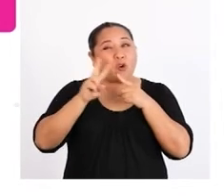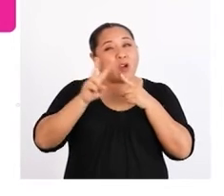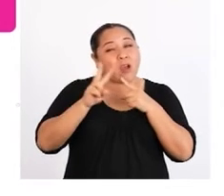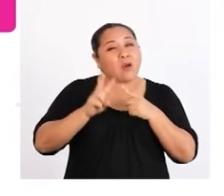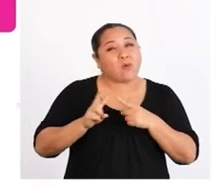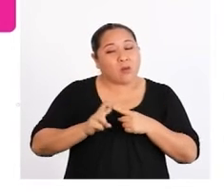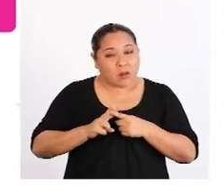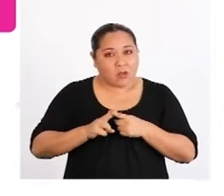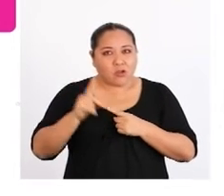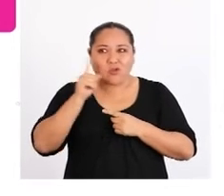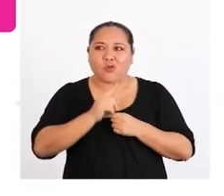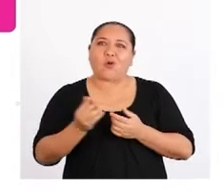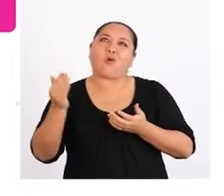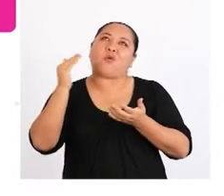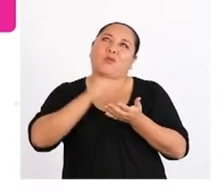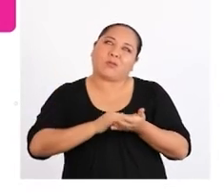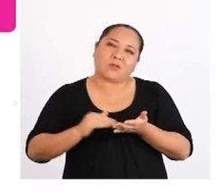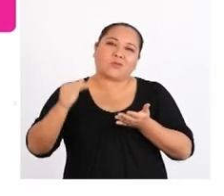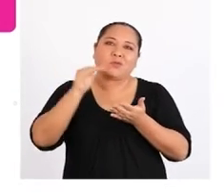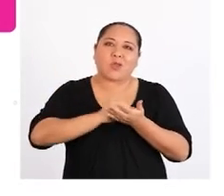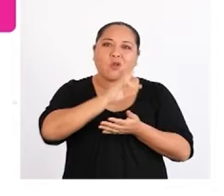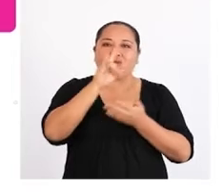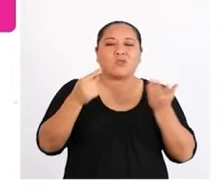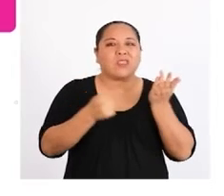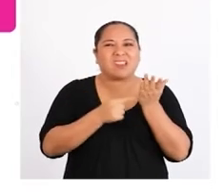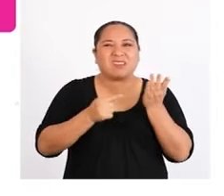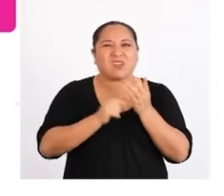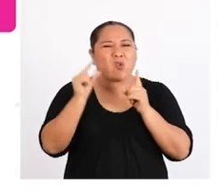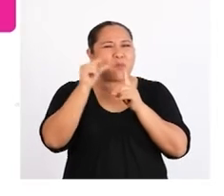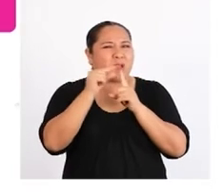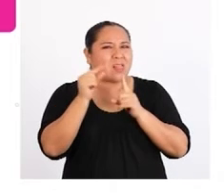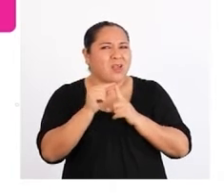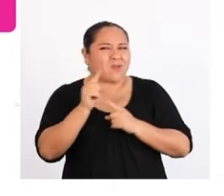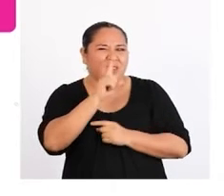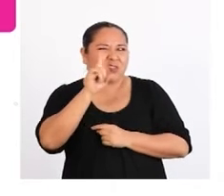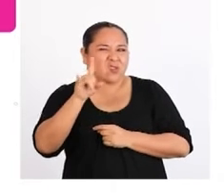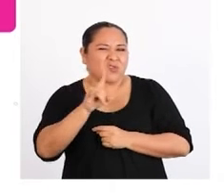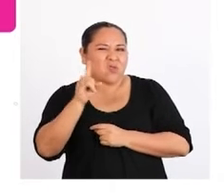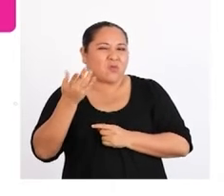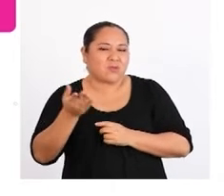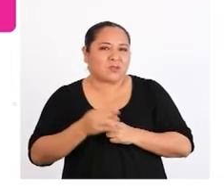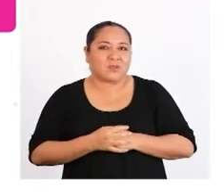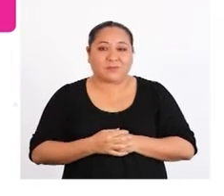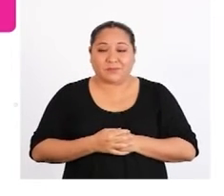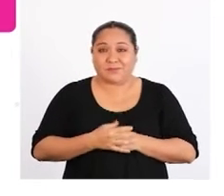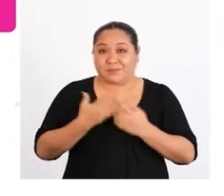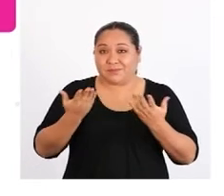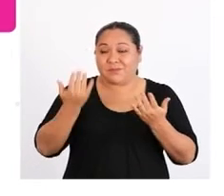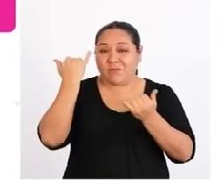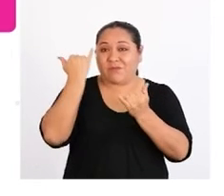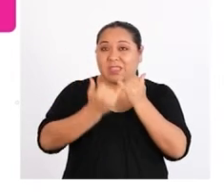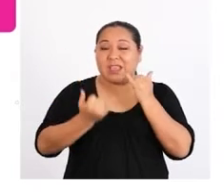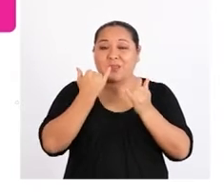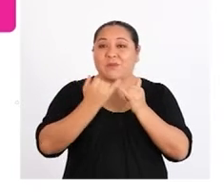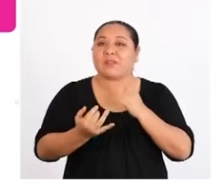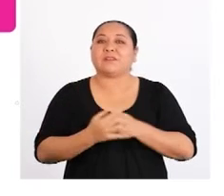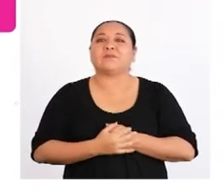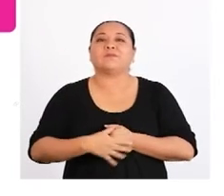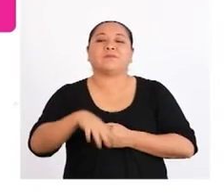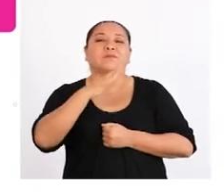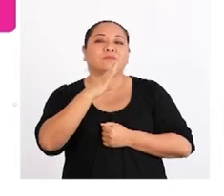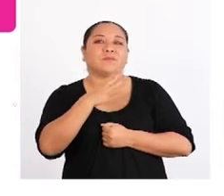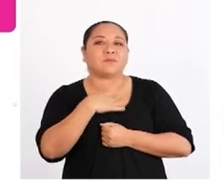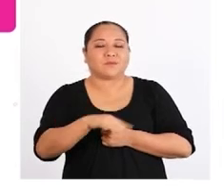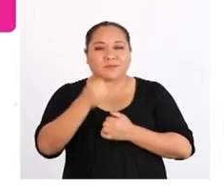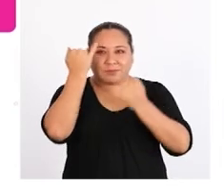vocabulario y no recurrir a tecnicismos o palabras no muy usadas. Y, finalmente, hablar